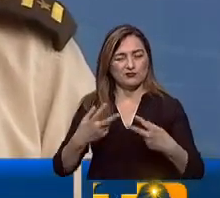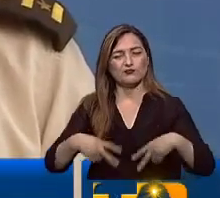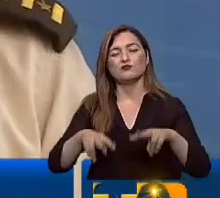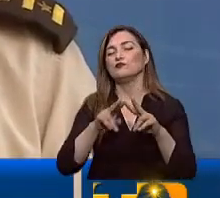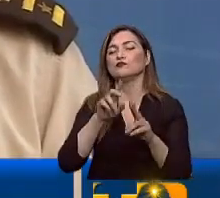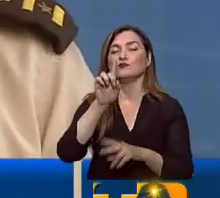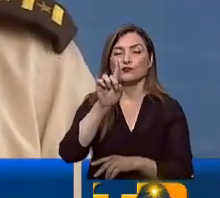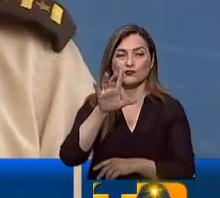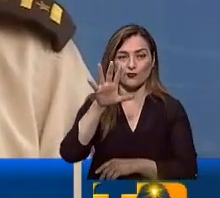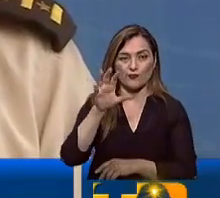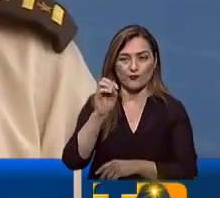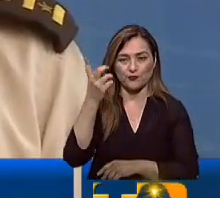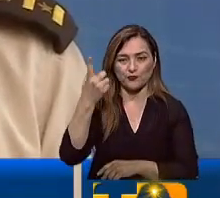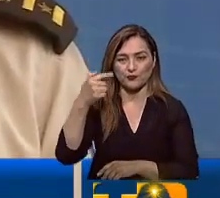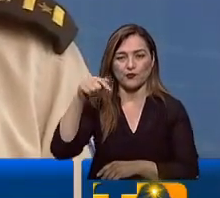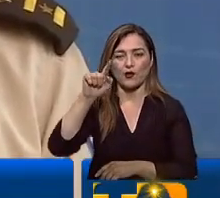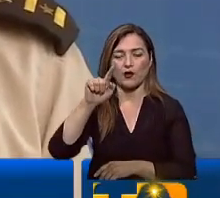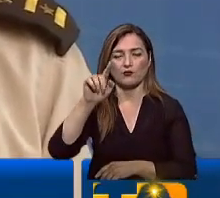de